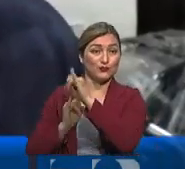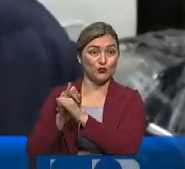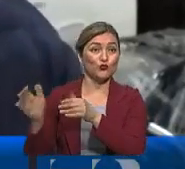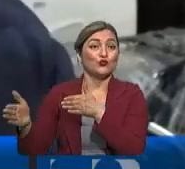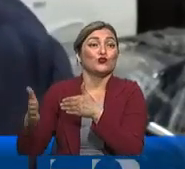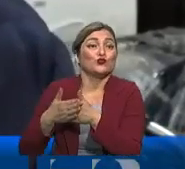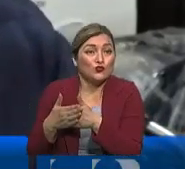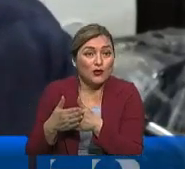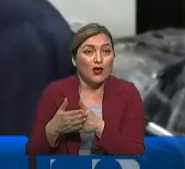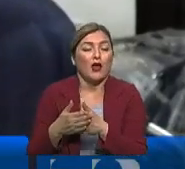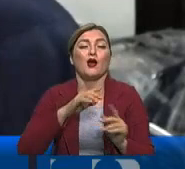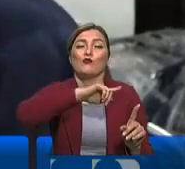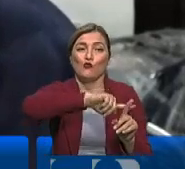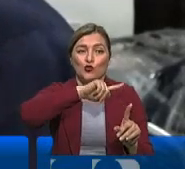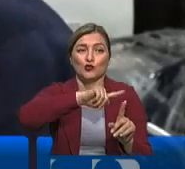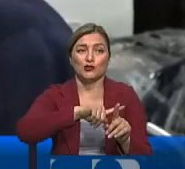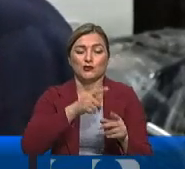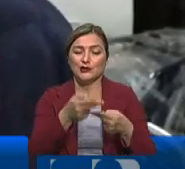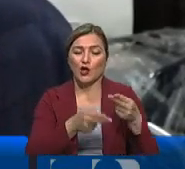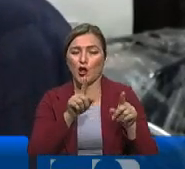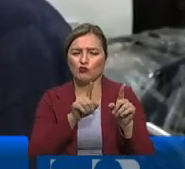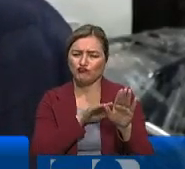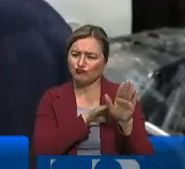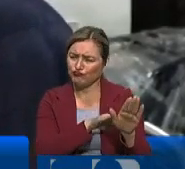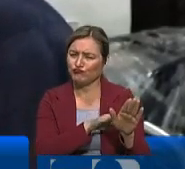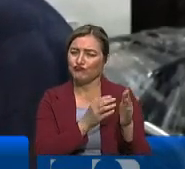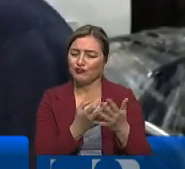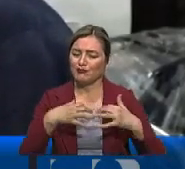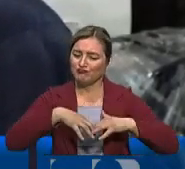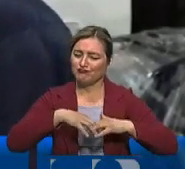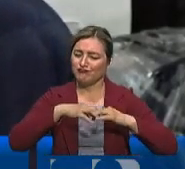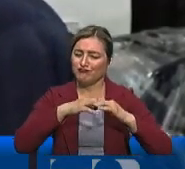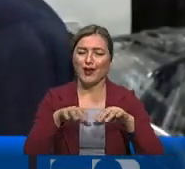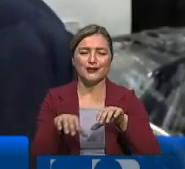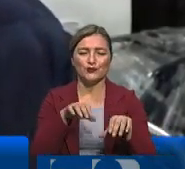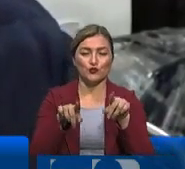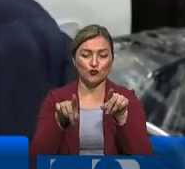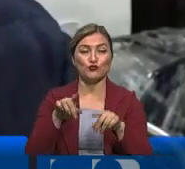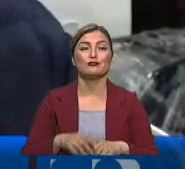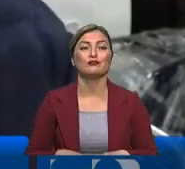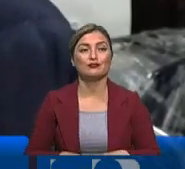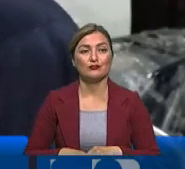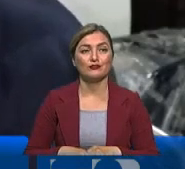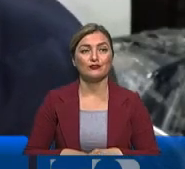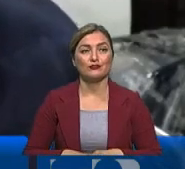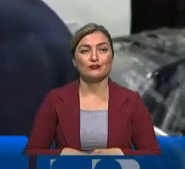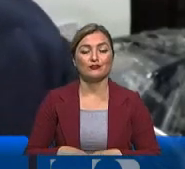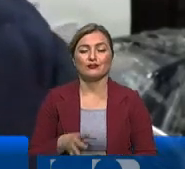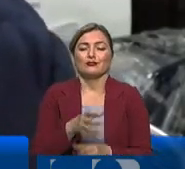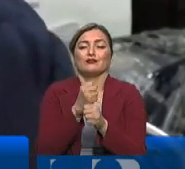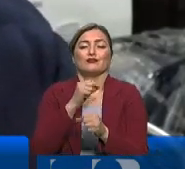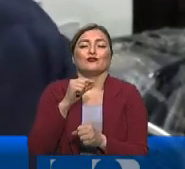internacional de Rumichaca ha favorecido cierto tipo de negocios y ciertas actividades. También es cierto que esta recuperación